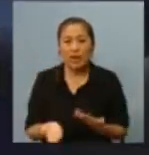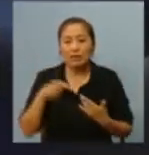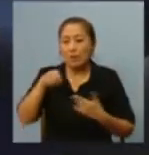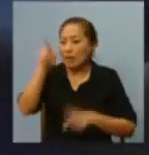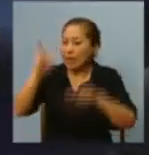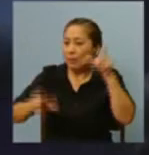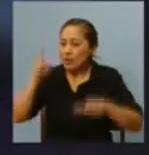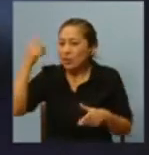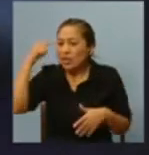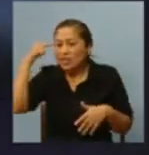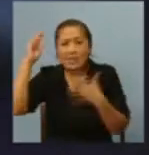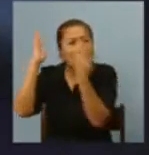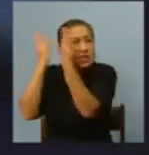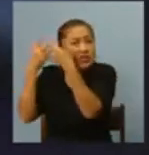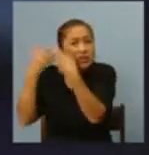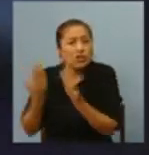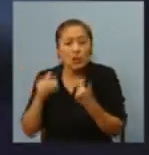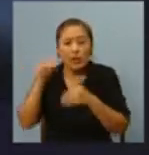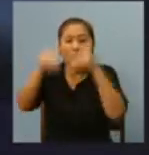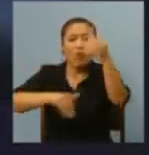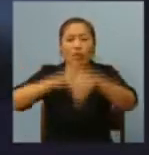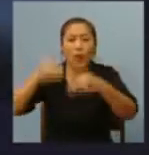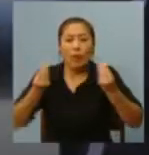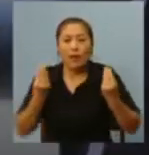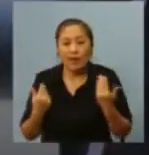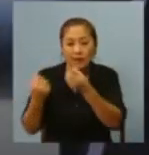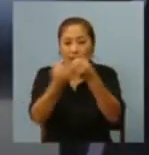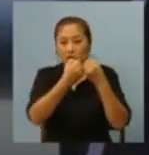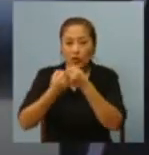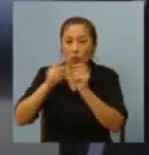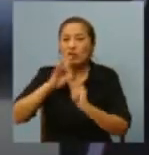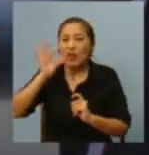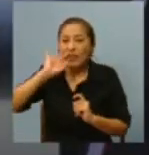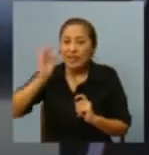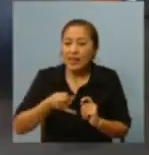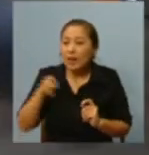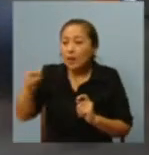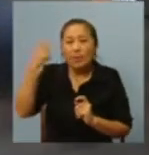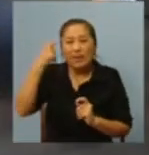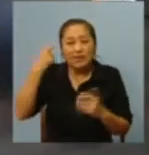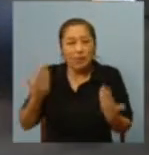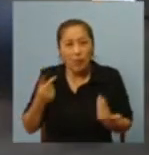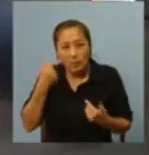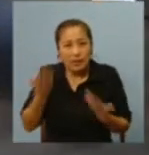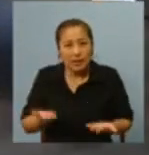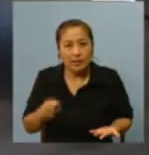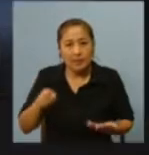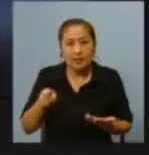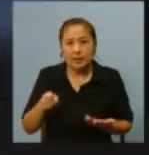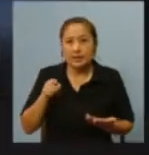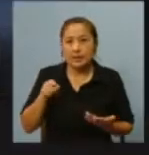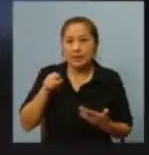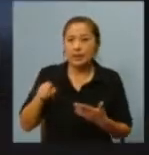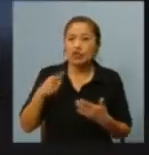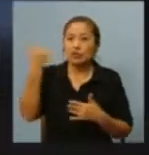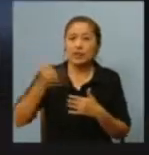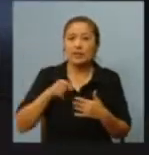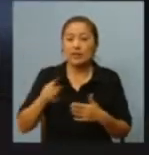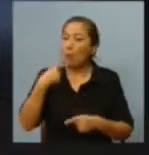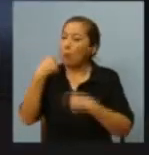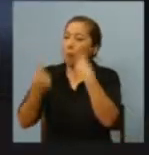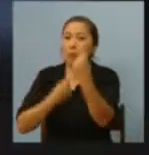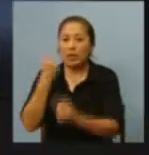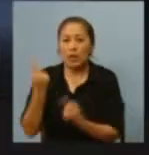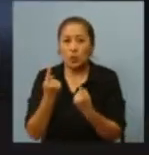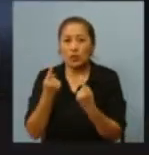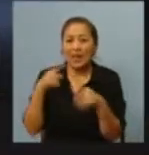para que votemos sabiendo qué votamos, estando de acuerdo con lo que realmente piensan. Vos fijate que eso de tener preguntas